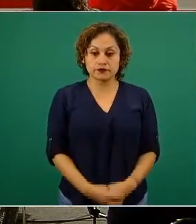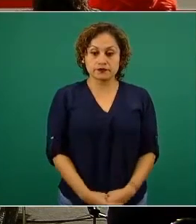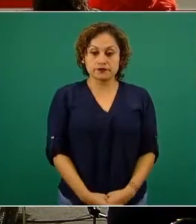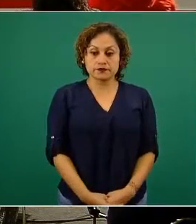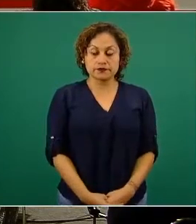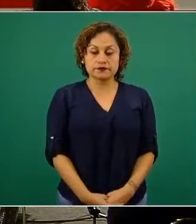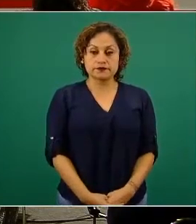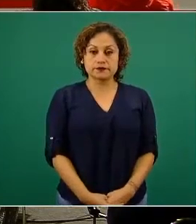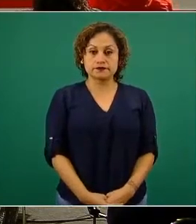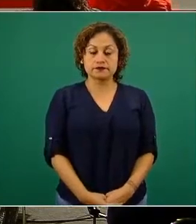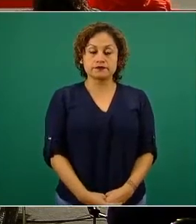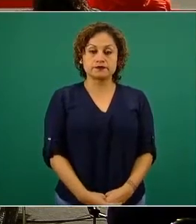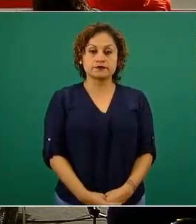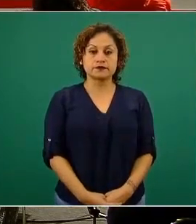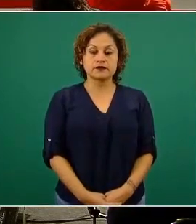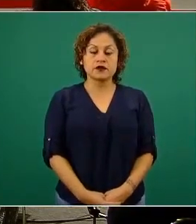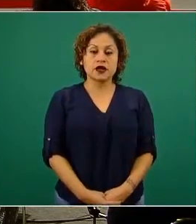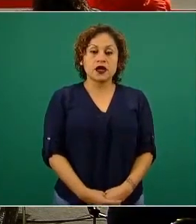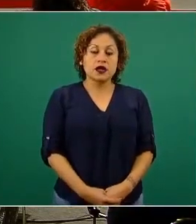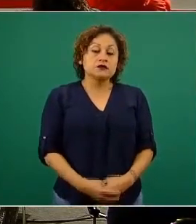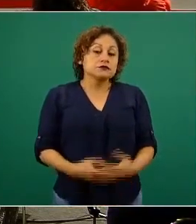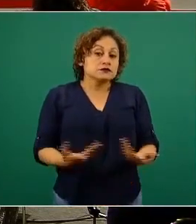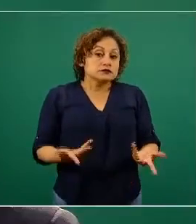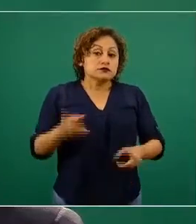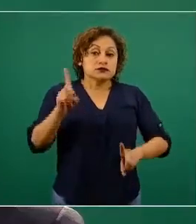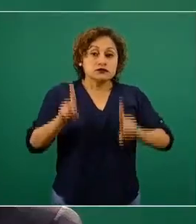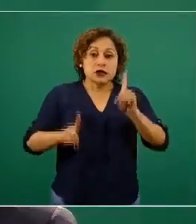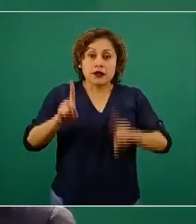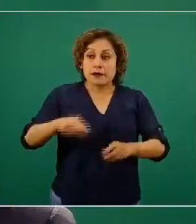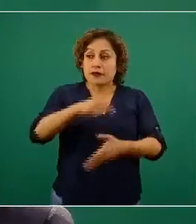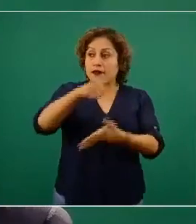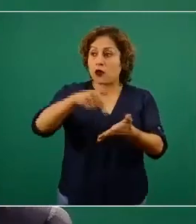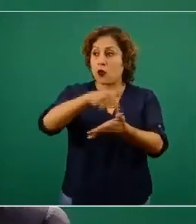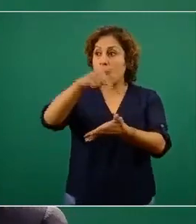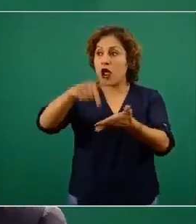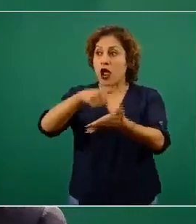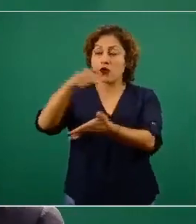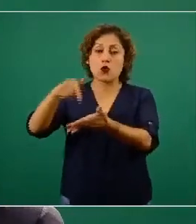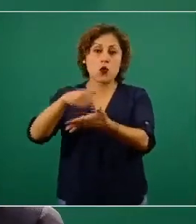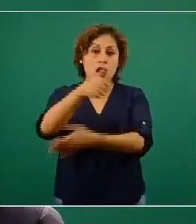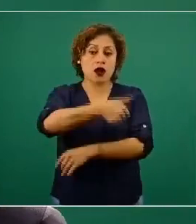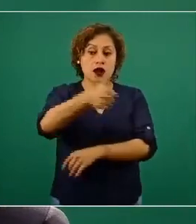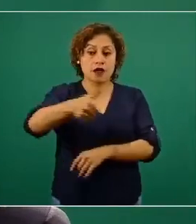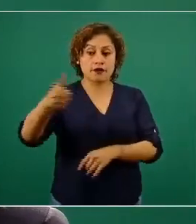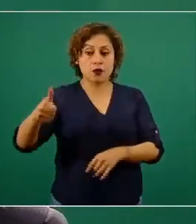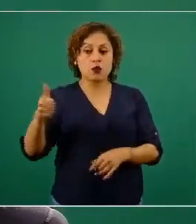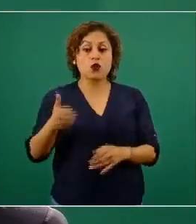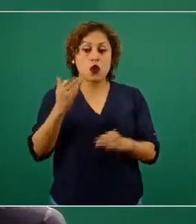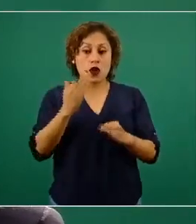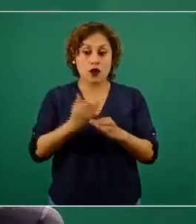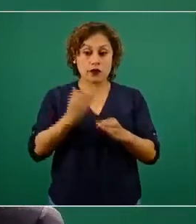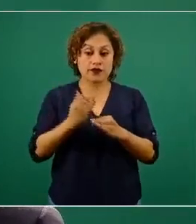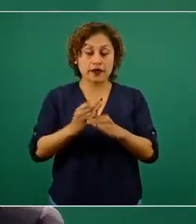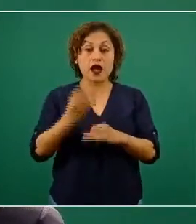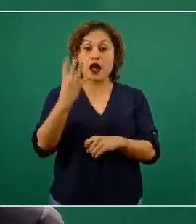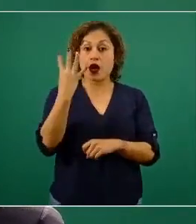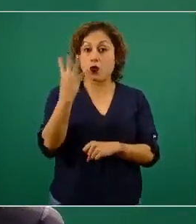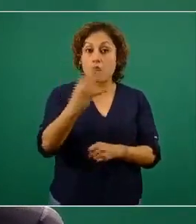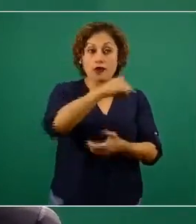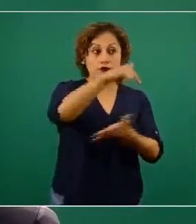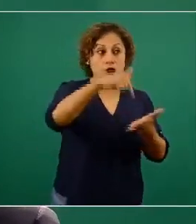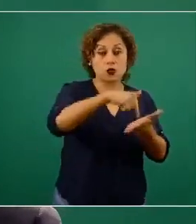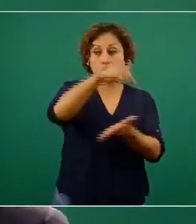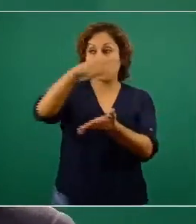Sí, dependerá de cada lugar de vacunación. En este momento hemos utilizado 4 sitios de vacunación en estaciones